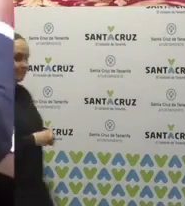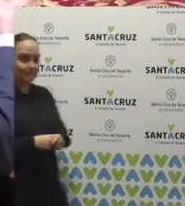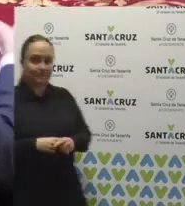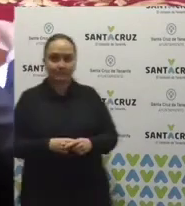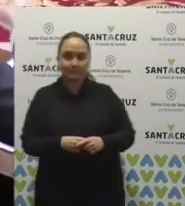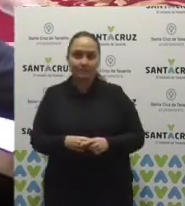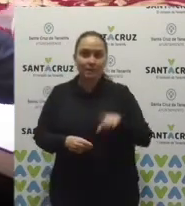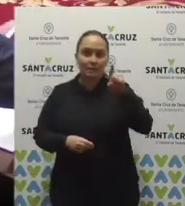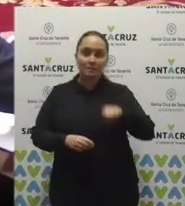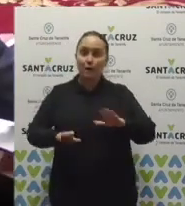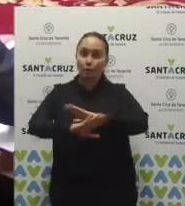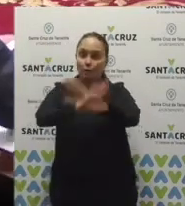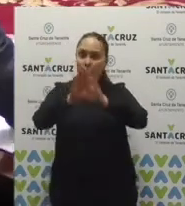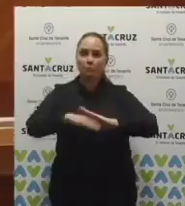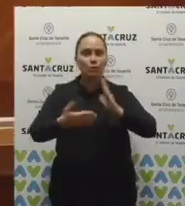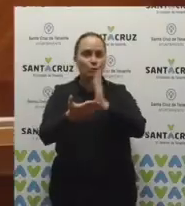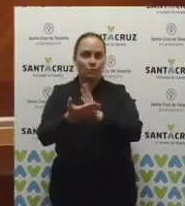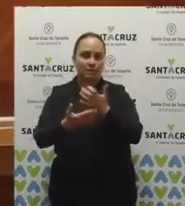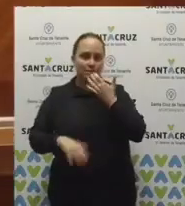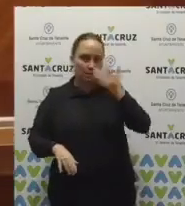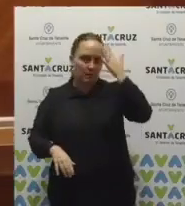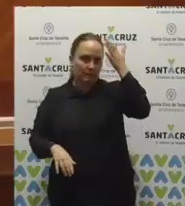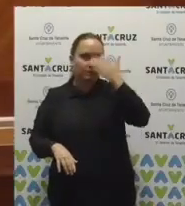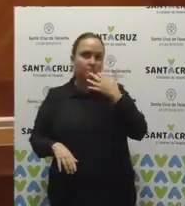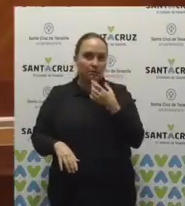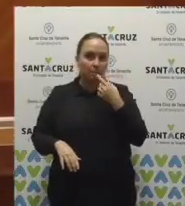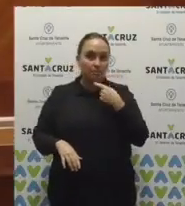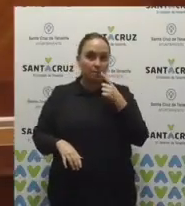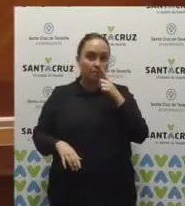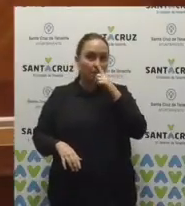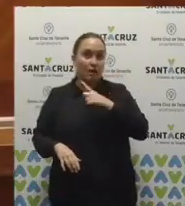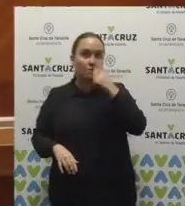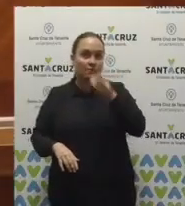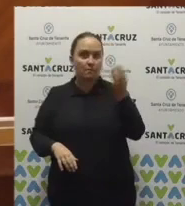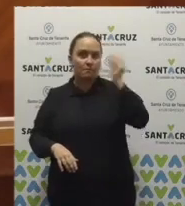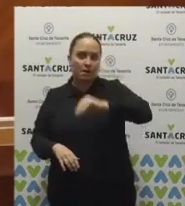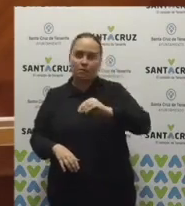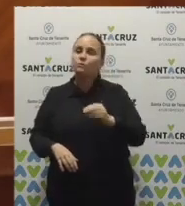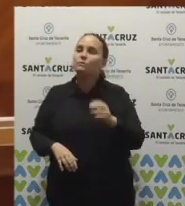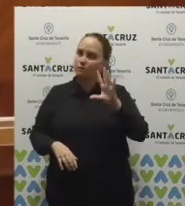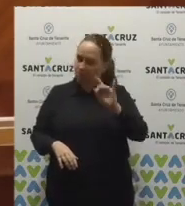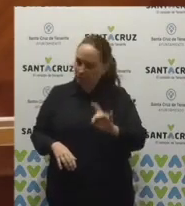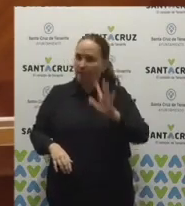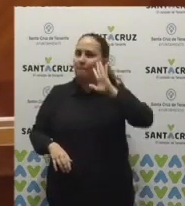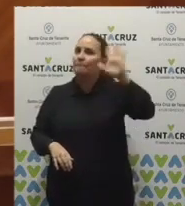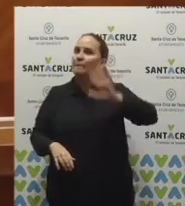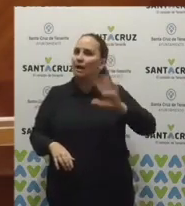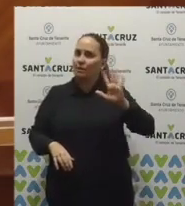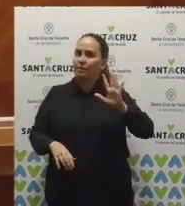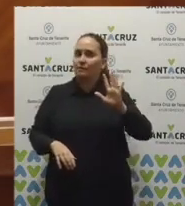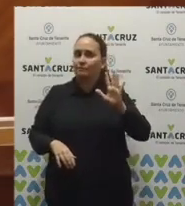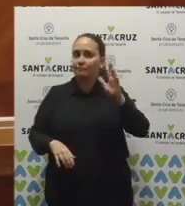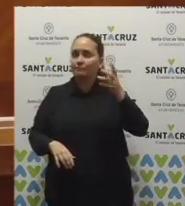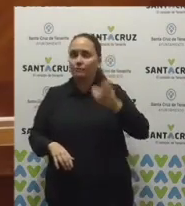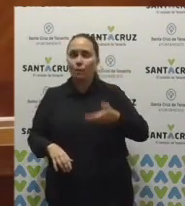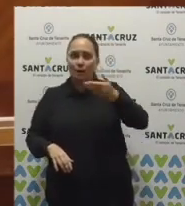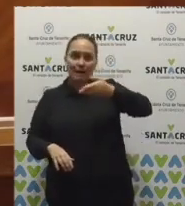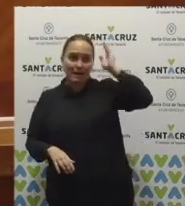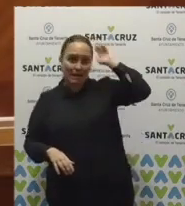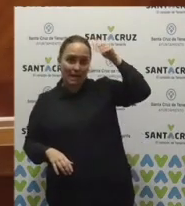sería un disparate económico sino y eso sí sería típico de una república bolivariana